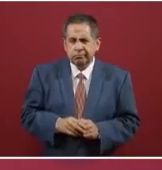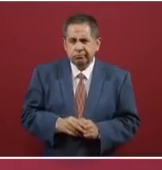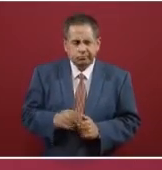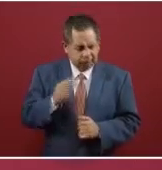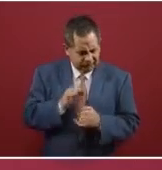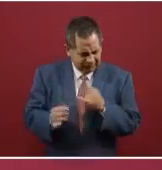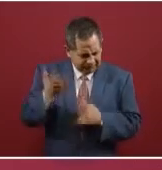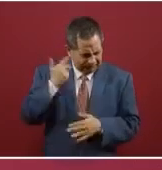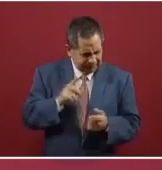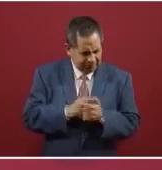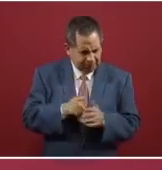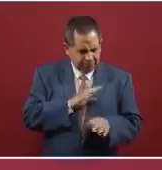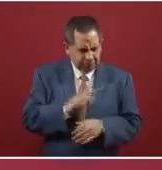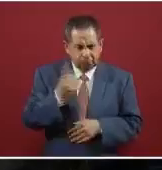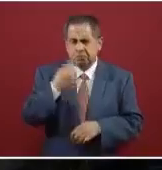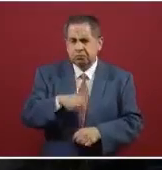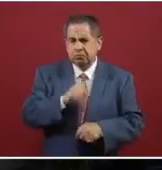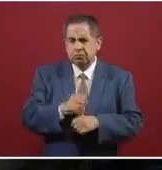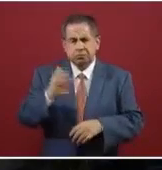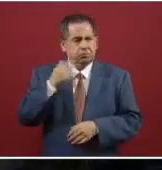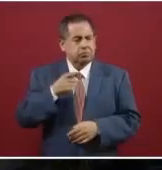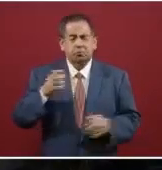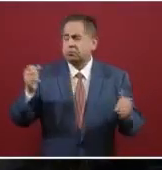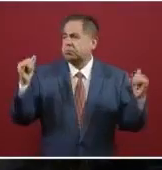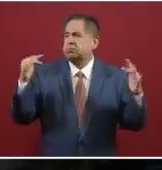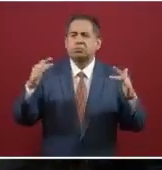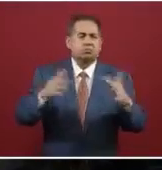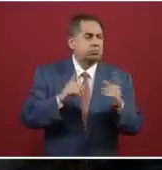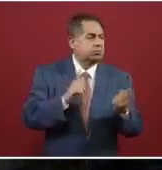la última vez hace una semana en un acto,